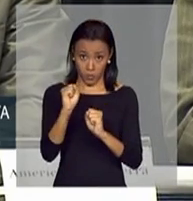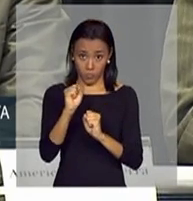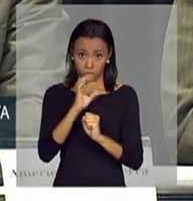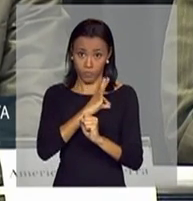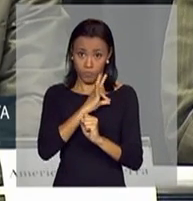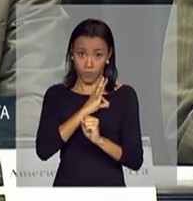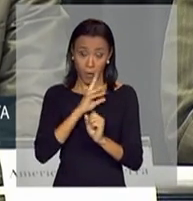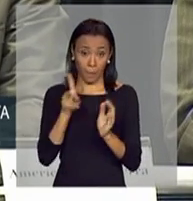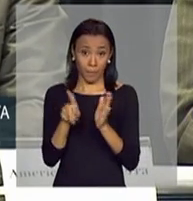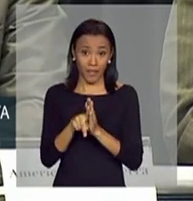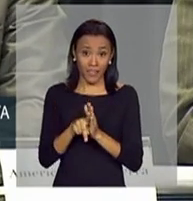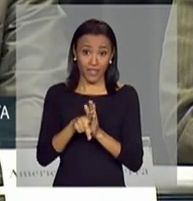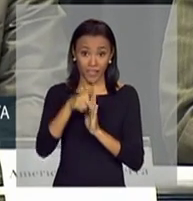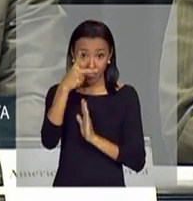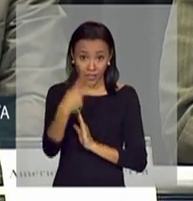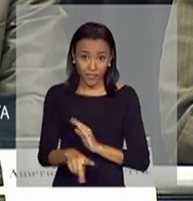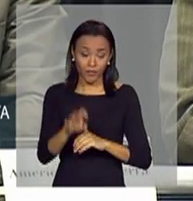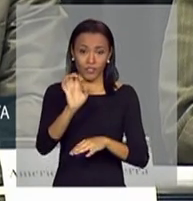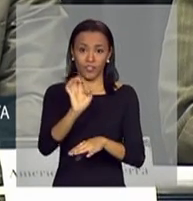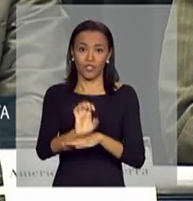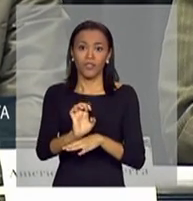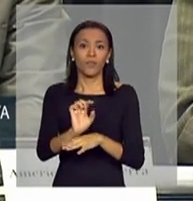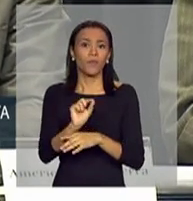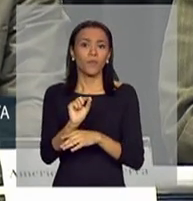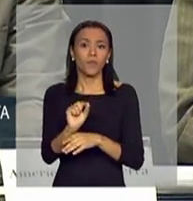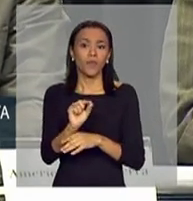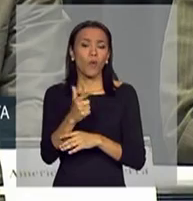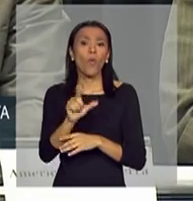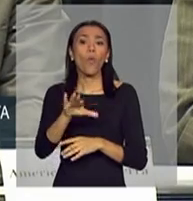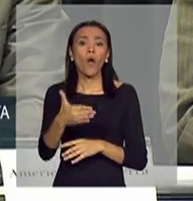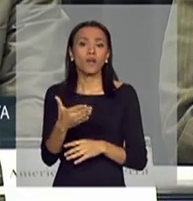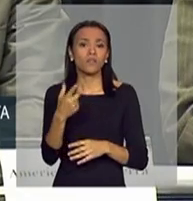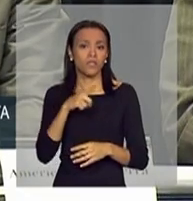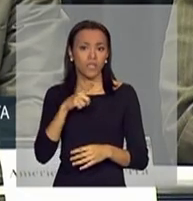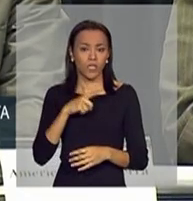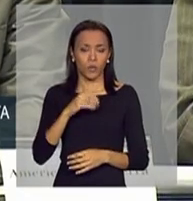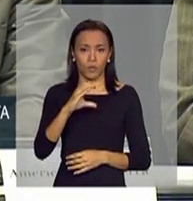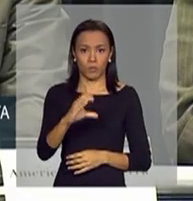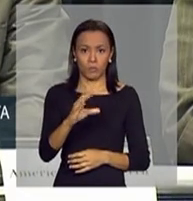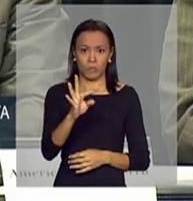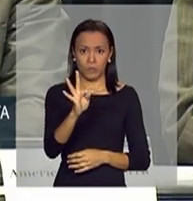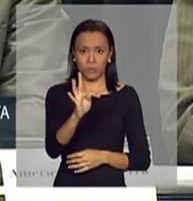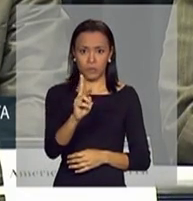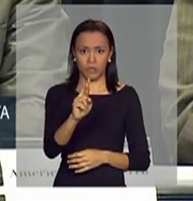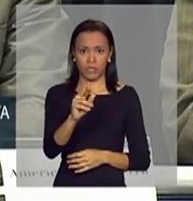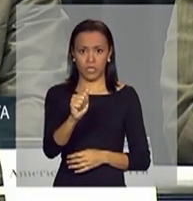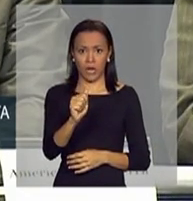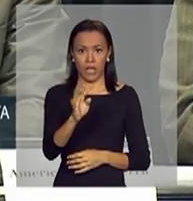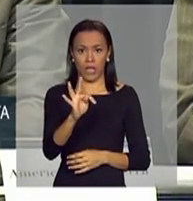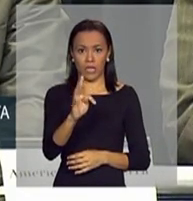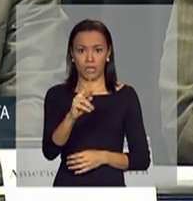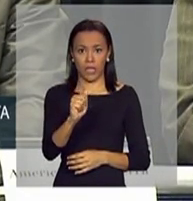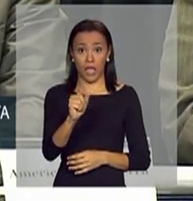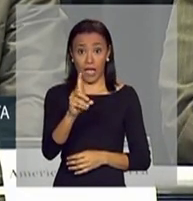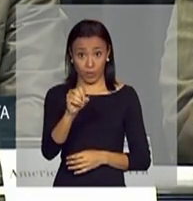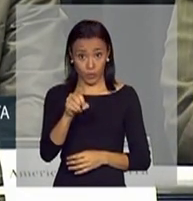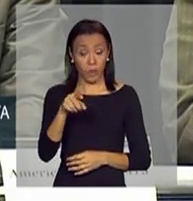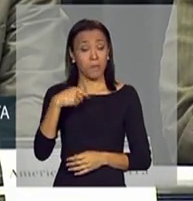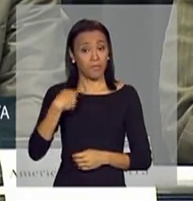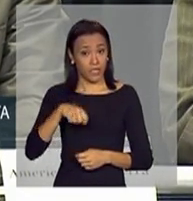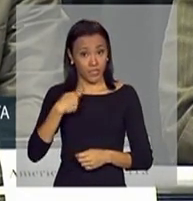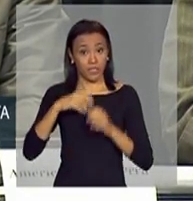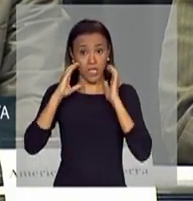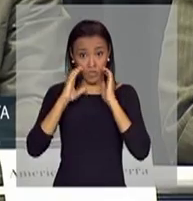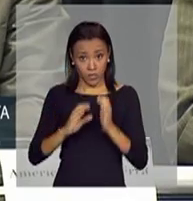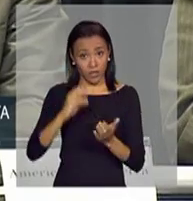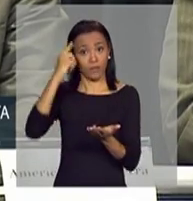Estado. Y cuando el Estado ratifica un tratado, cuando el Estado se compromete a cumplir con sus